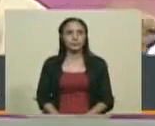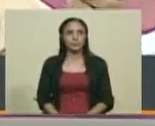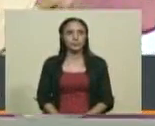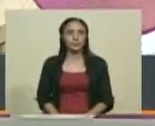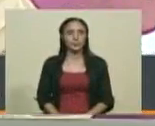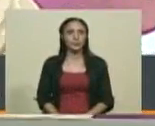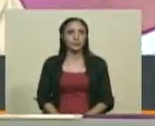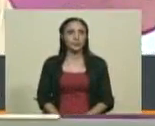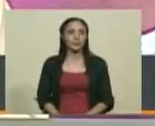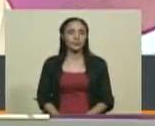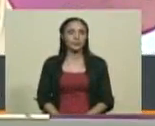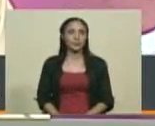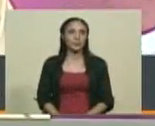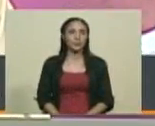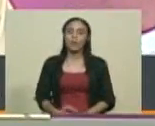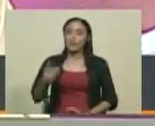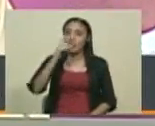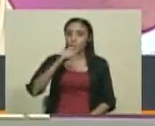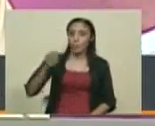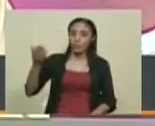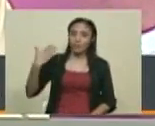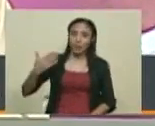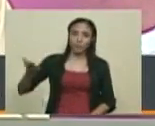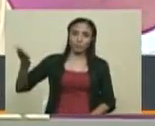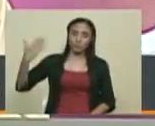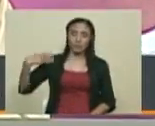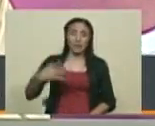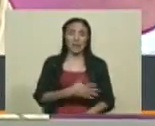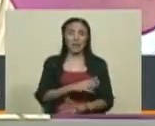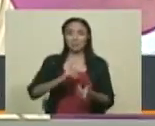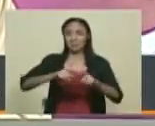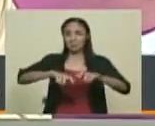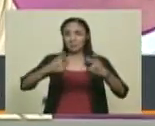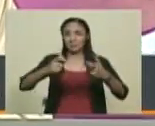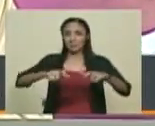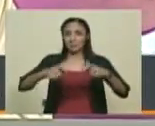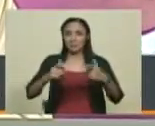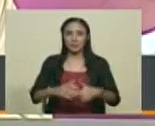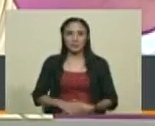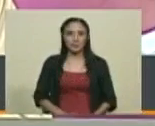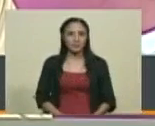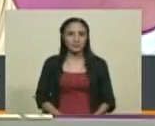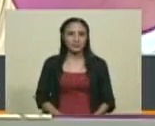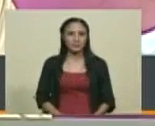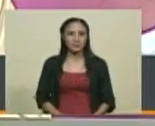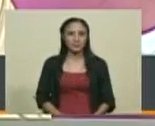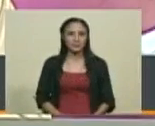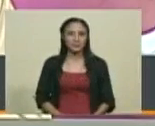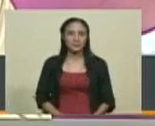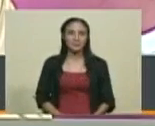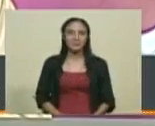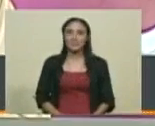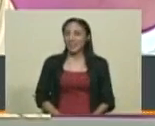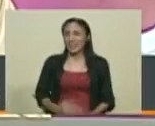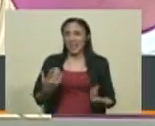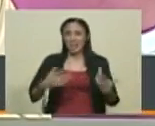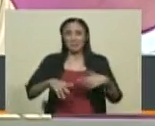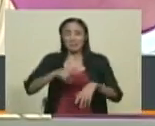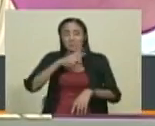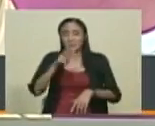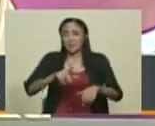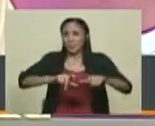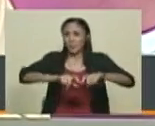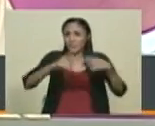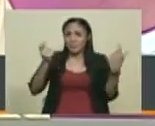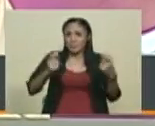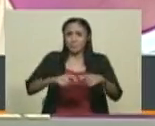2015, 16, 17 a una autodestrucción, a una puñalada trapera